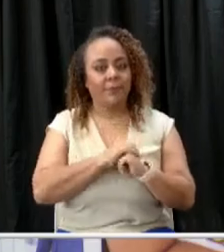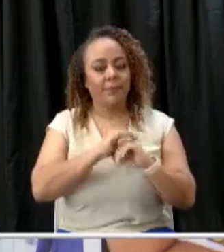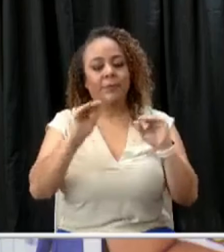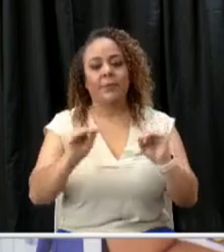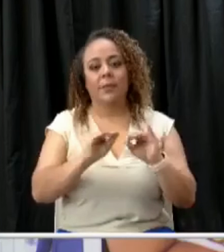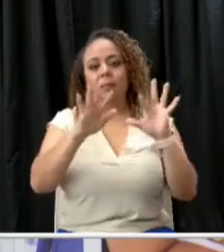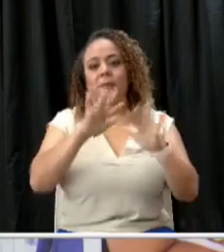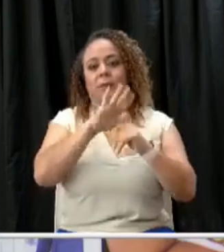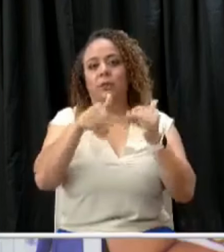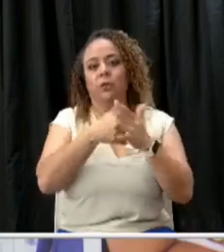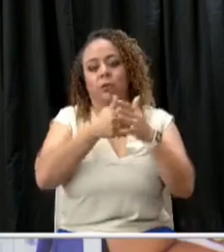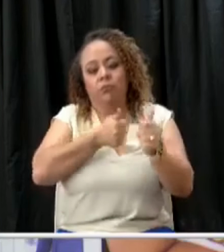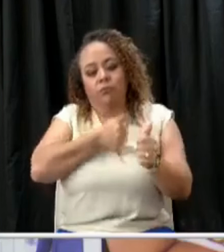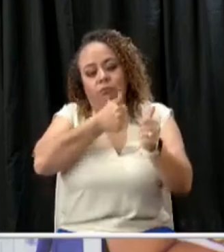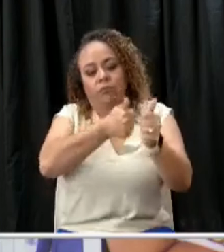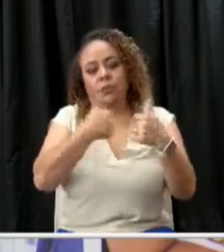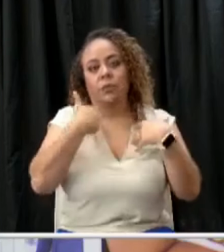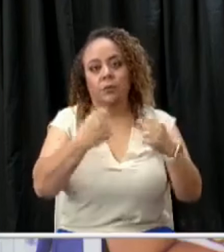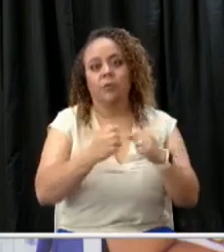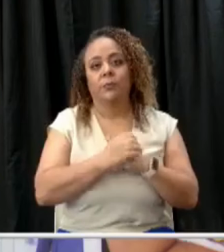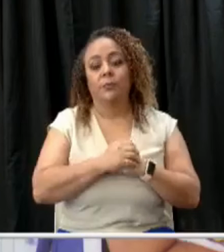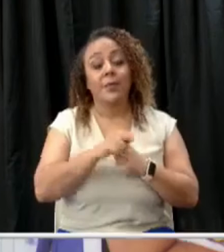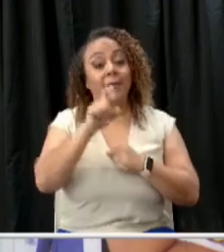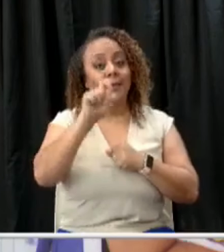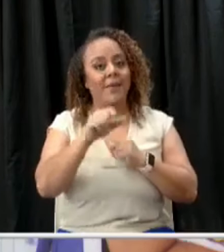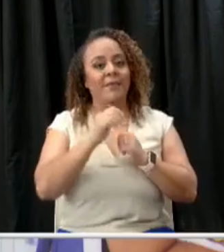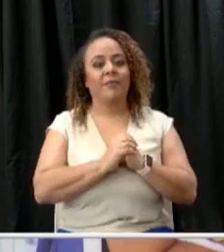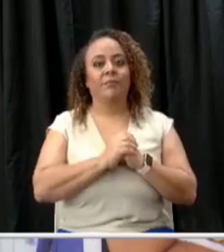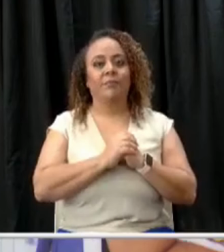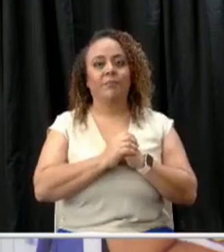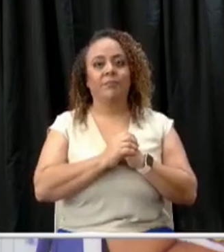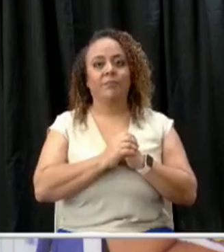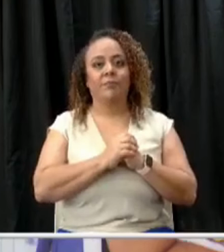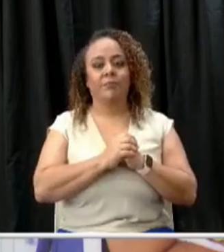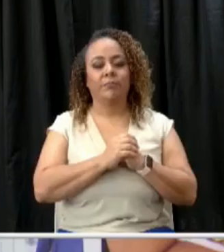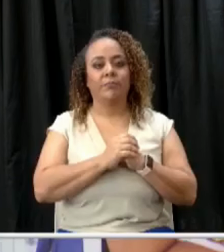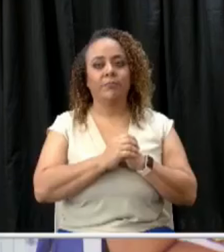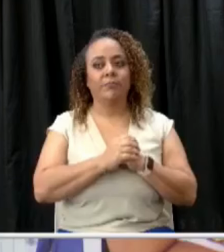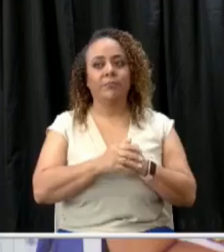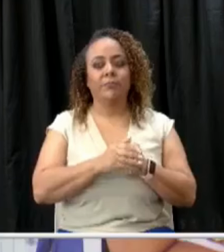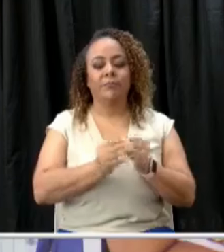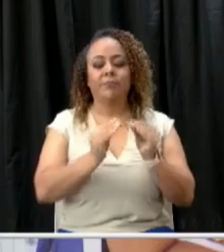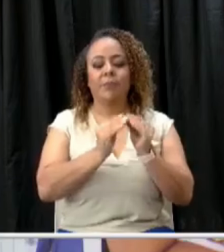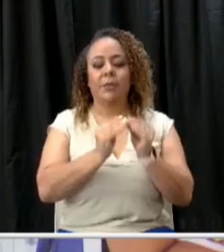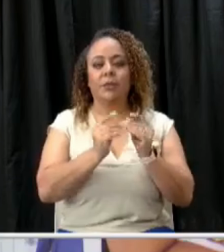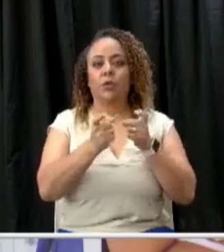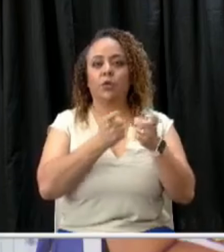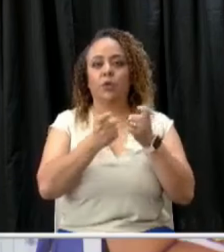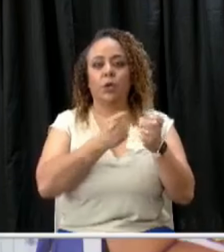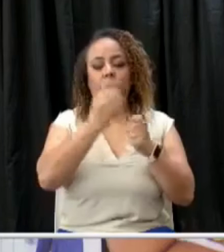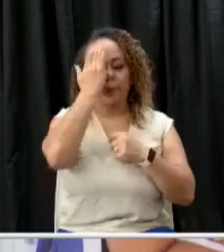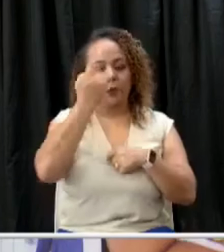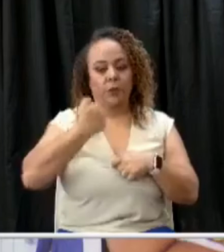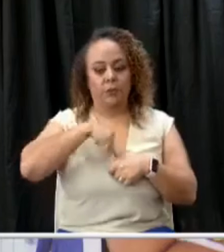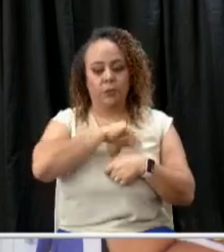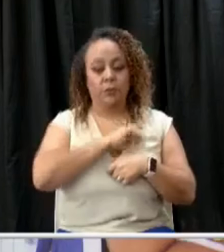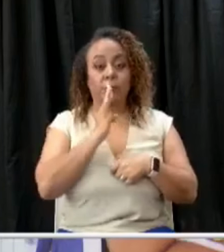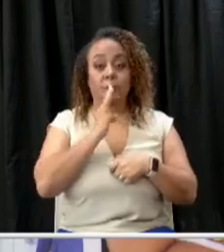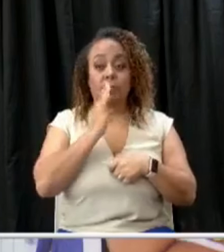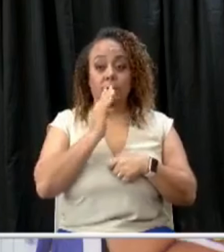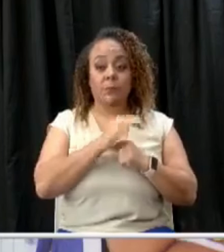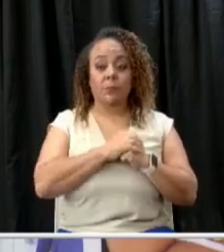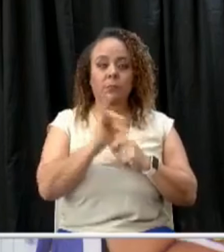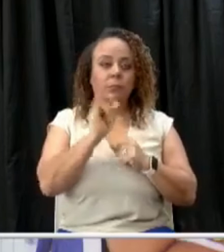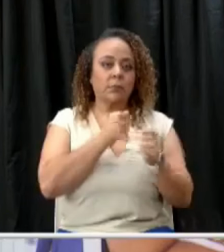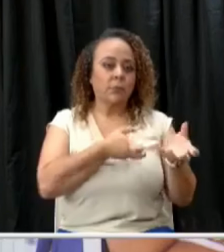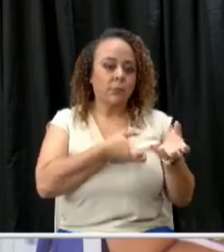evidentemente todo el seguimiento a la salud tiene que ser muchísimo más controlado, porque cuando hablamos de una exposición como la de